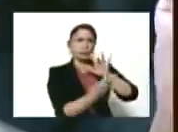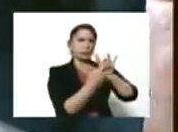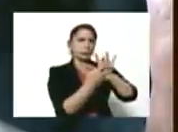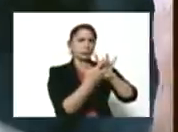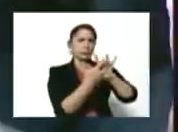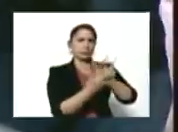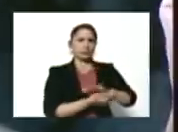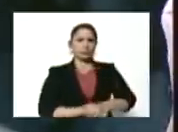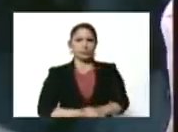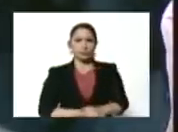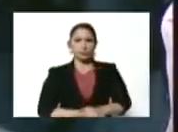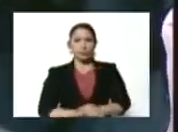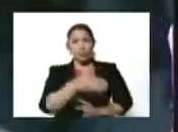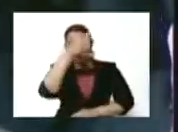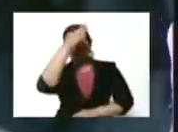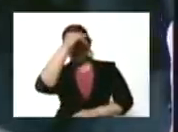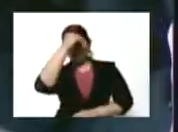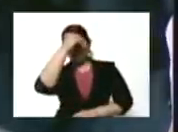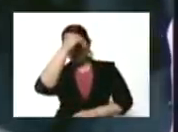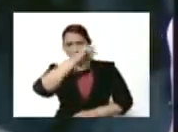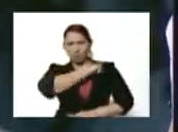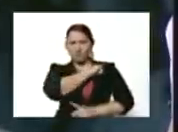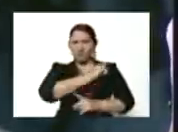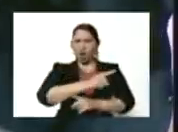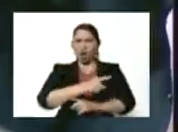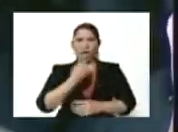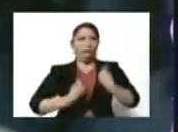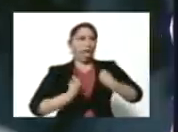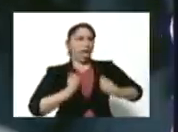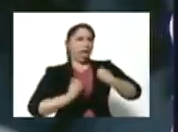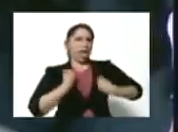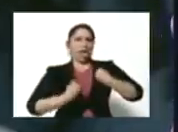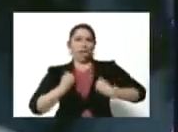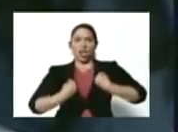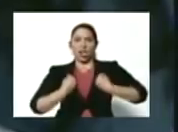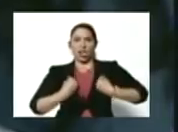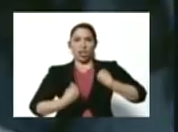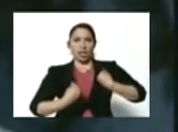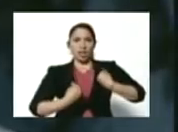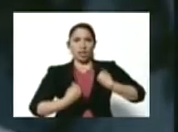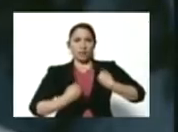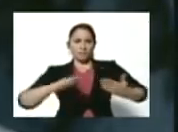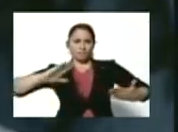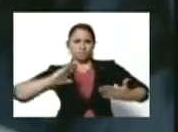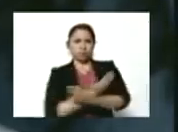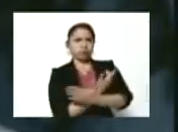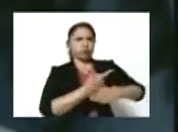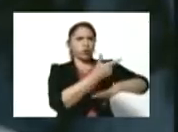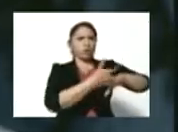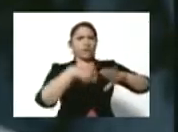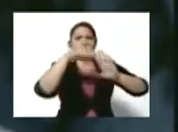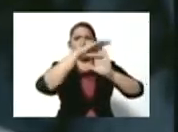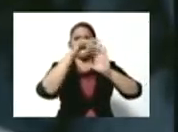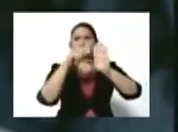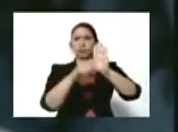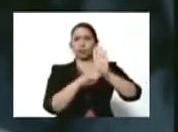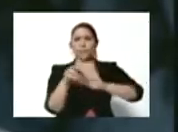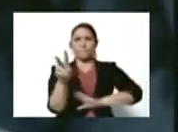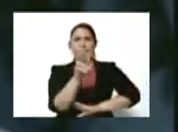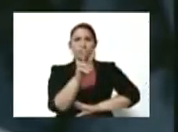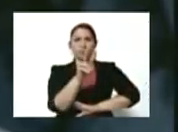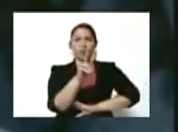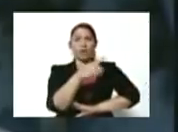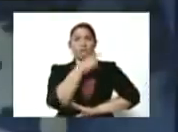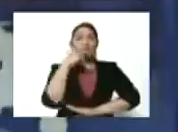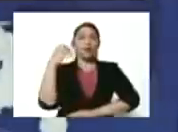subalternidad, es decir, Donald Trump dio la orden, desesperado como estaba, de que se diera el derrocamiento del gobierno constitucional de Venezuela. Iván